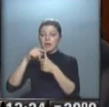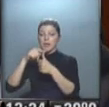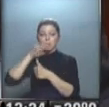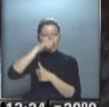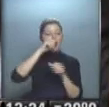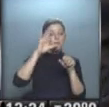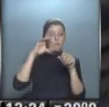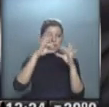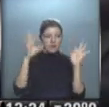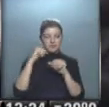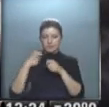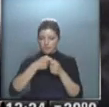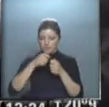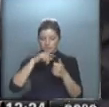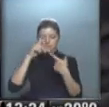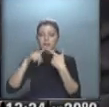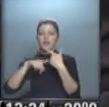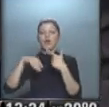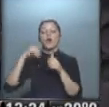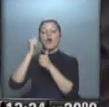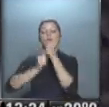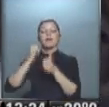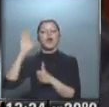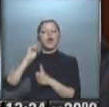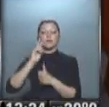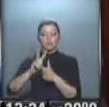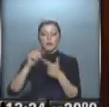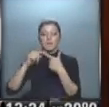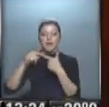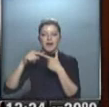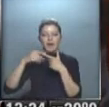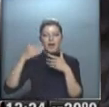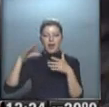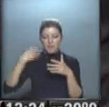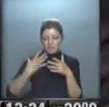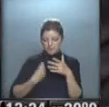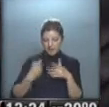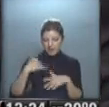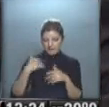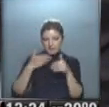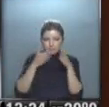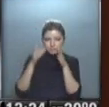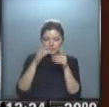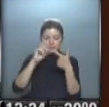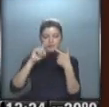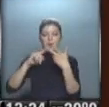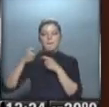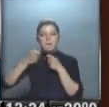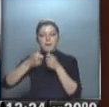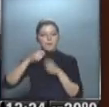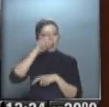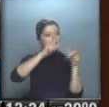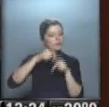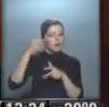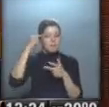extorsionar a la democracia, si uno quiere tener una compañía audiovisual para definir el rumbo del país, si alguien quiere tener una empresa de comunicación audiovisual para manipular la opinión